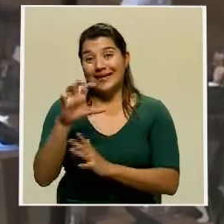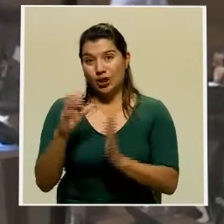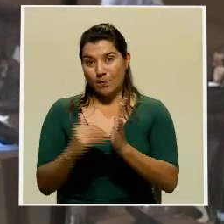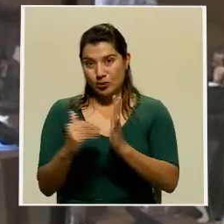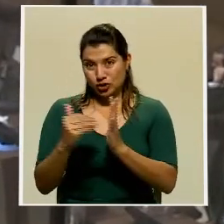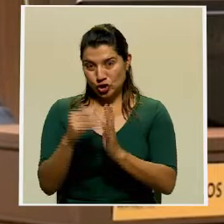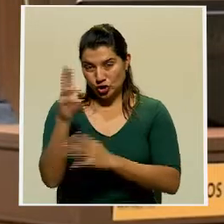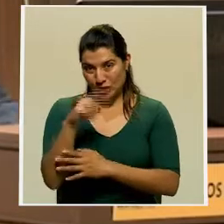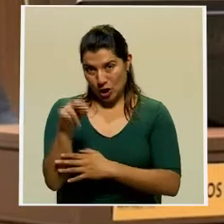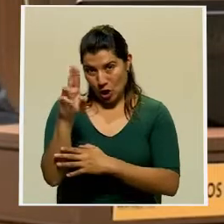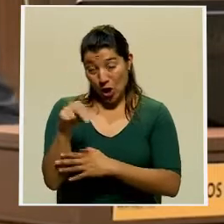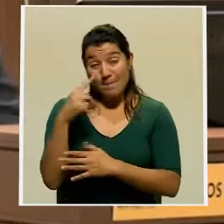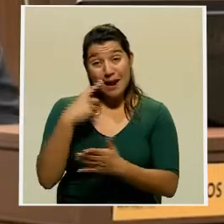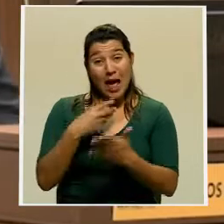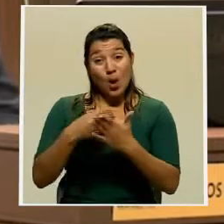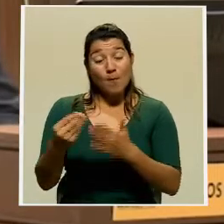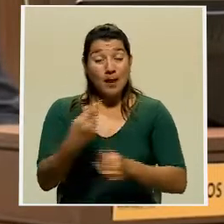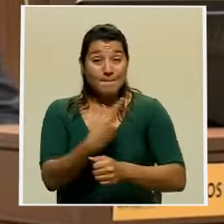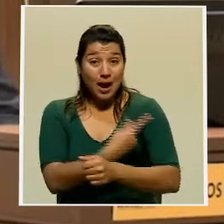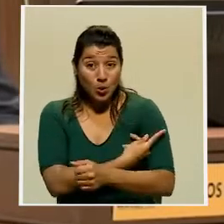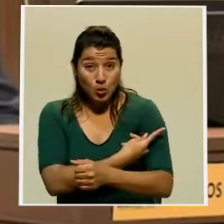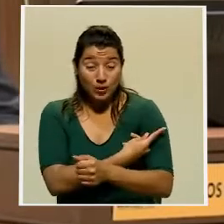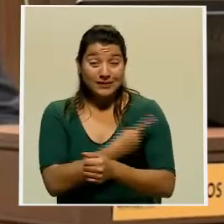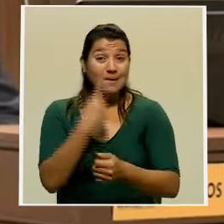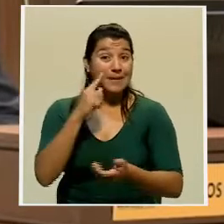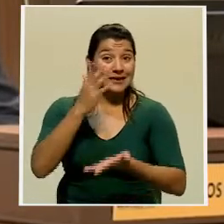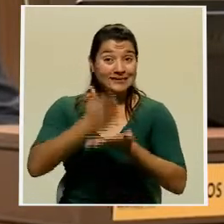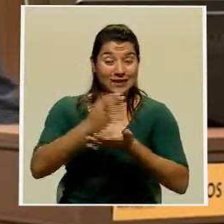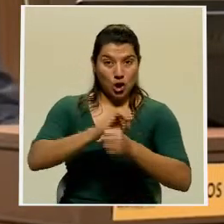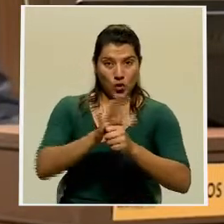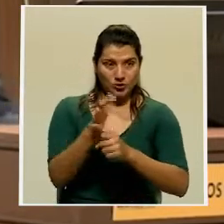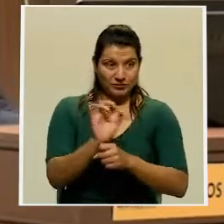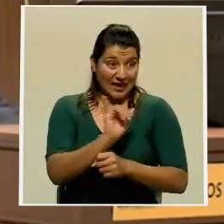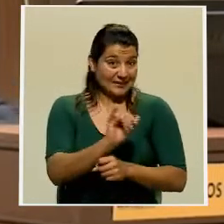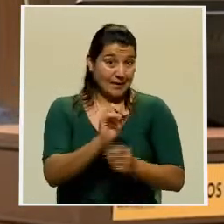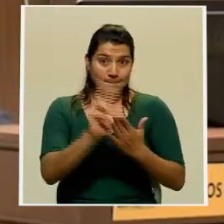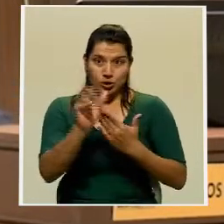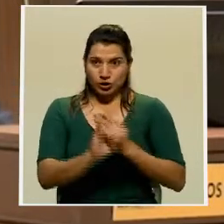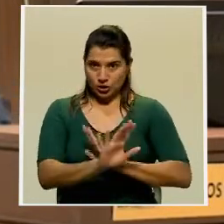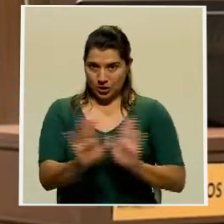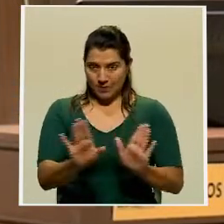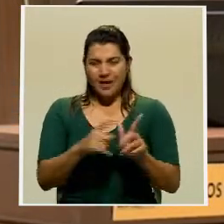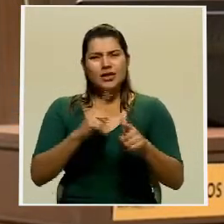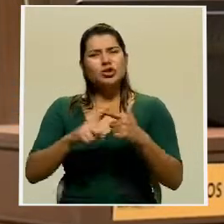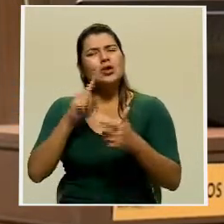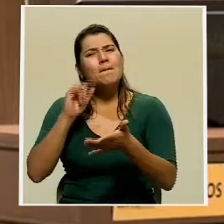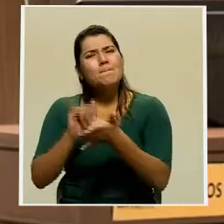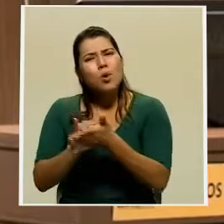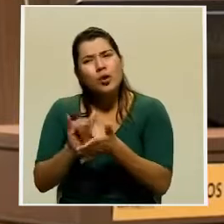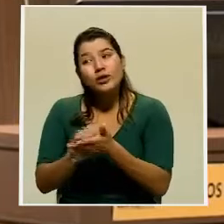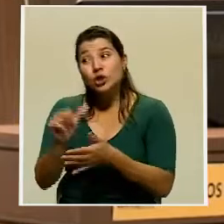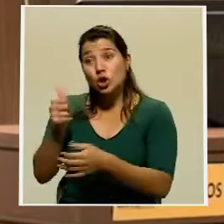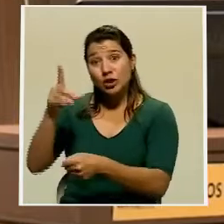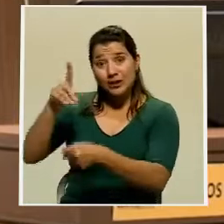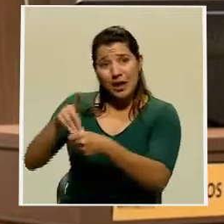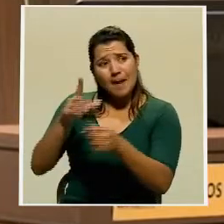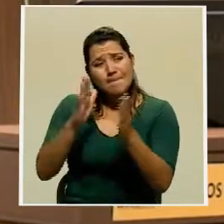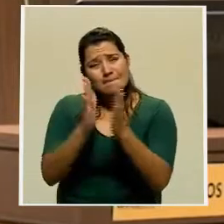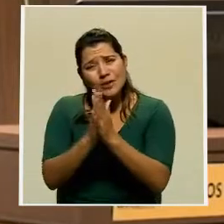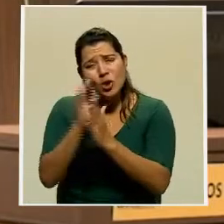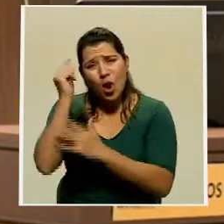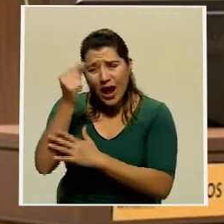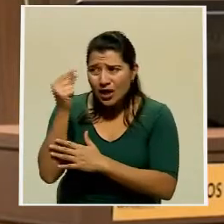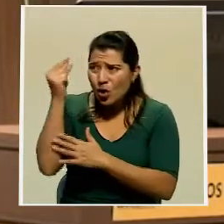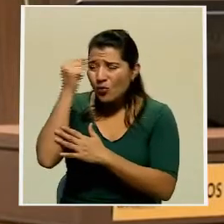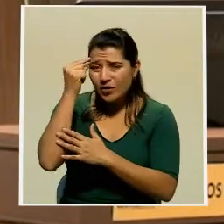colones para comprar vacunas contra la COVID-19. Es por eso que la presidenta de ese ente legislativo, Silvia Hernández, pidió al Poder Ejecutivo